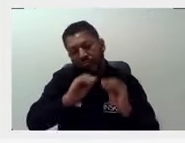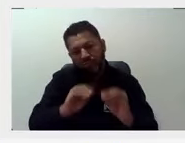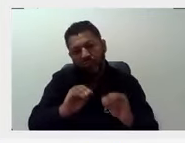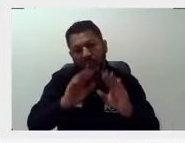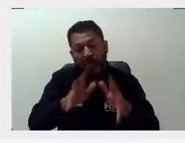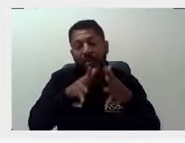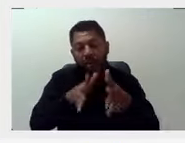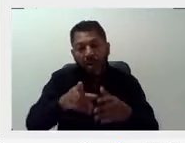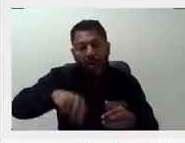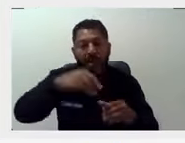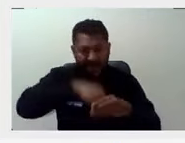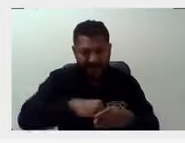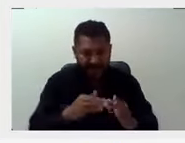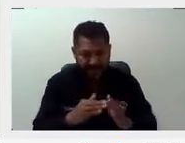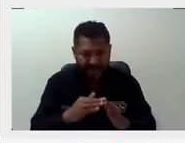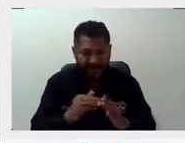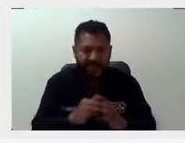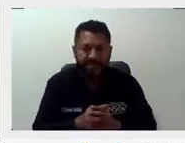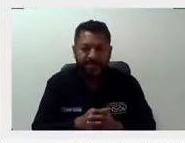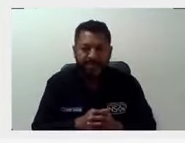en la casa. También van a haber